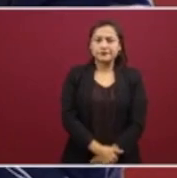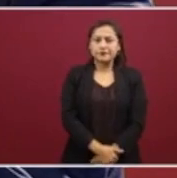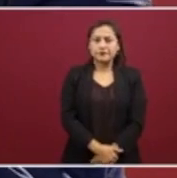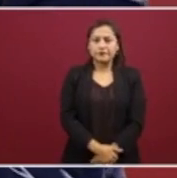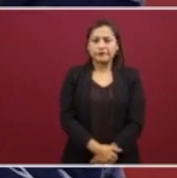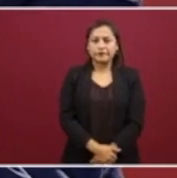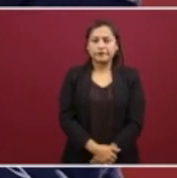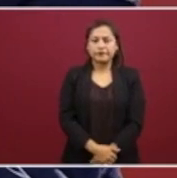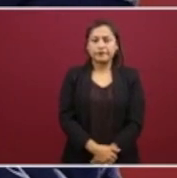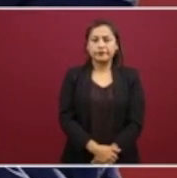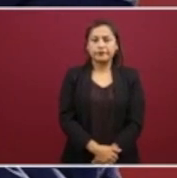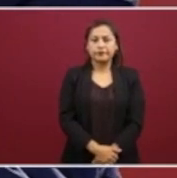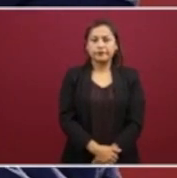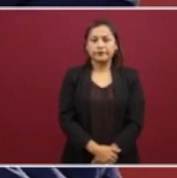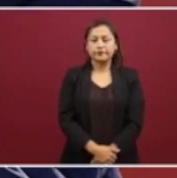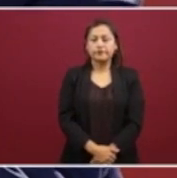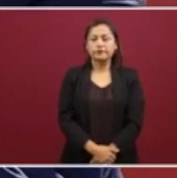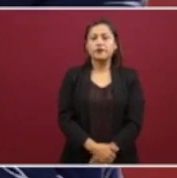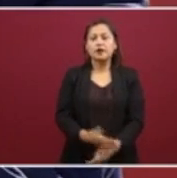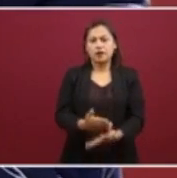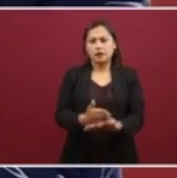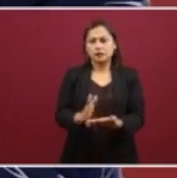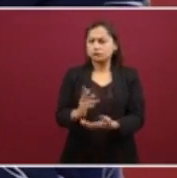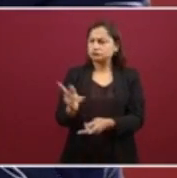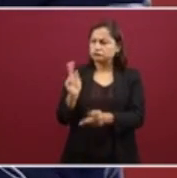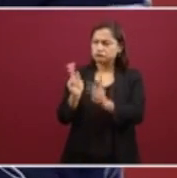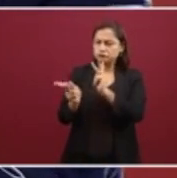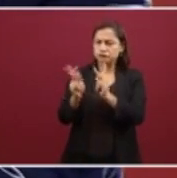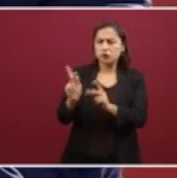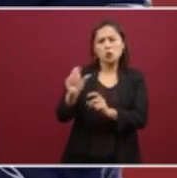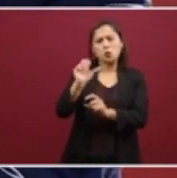Nos comprometimos también a otras cosas, pero